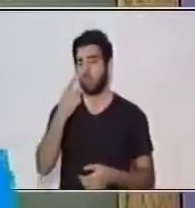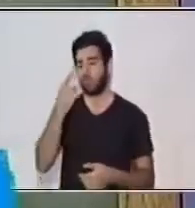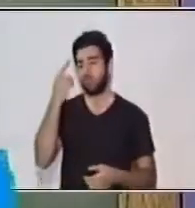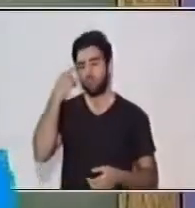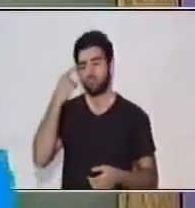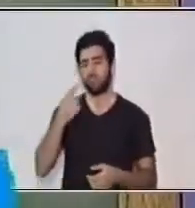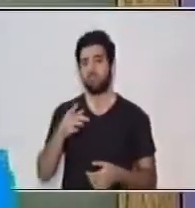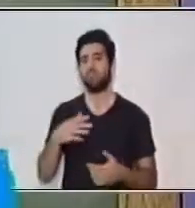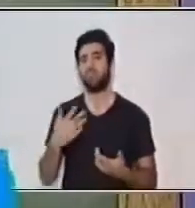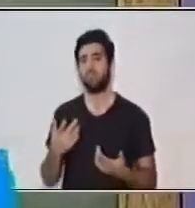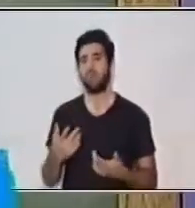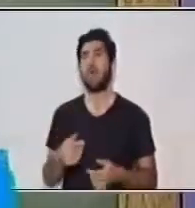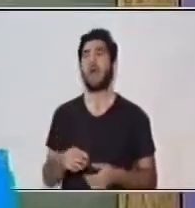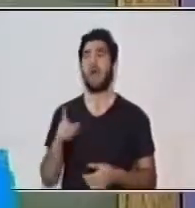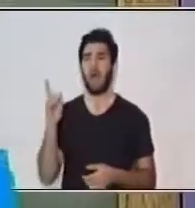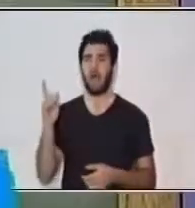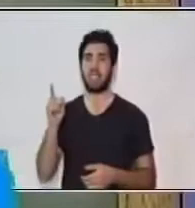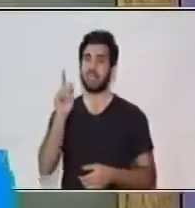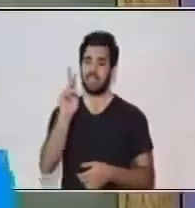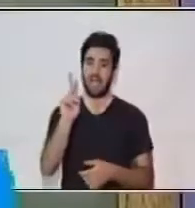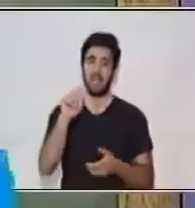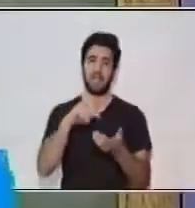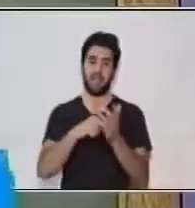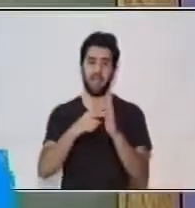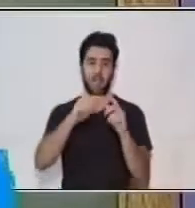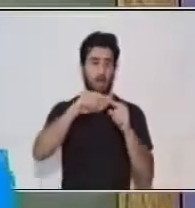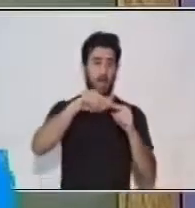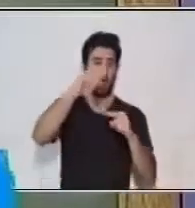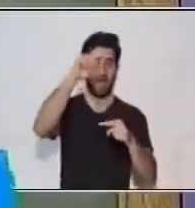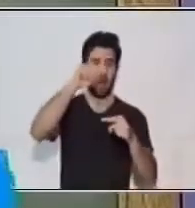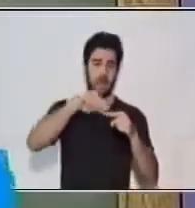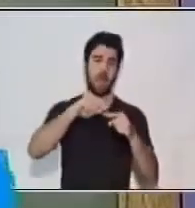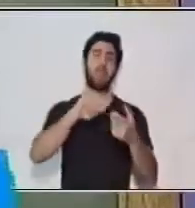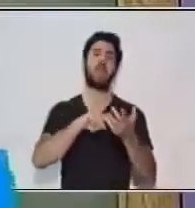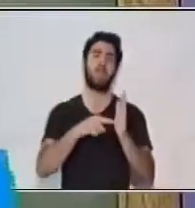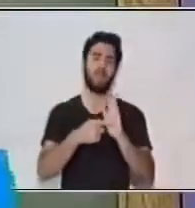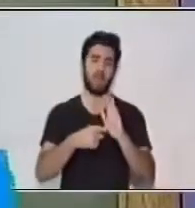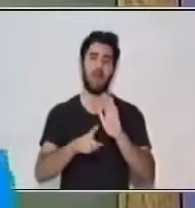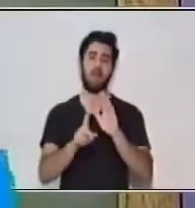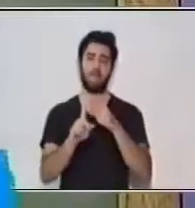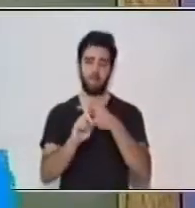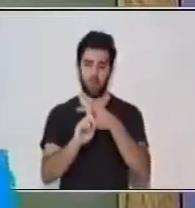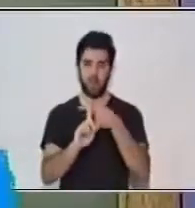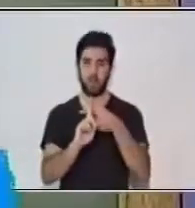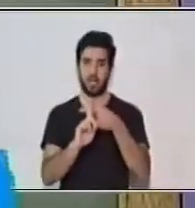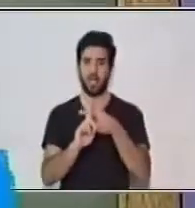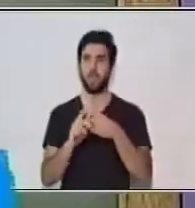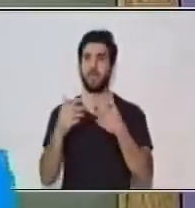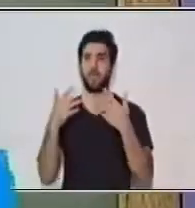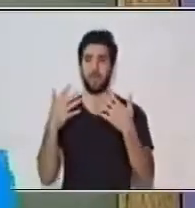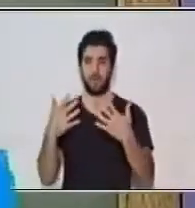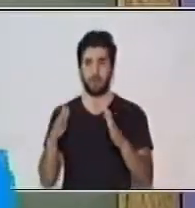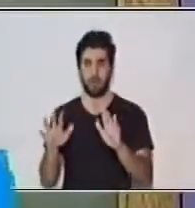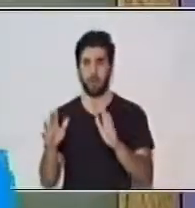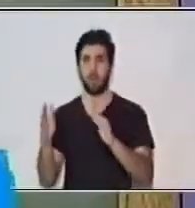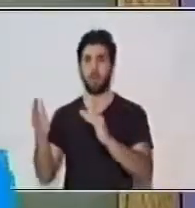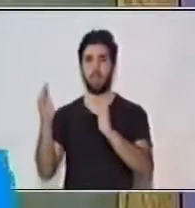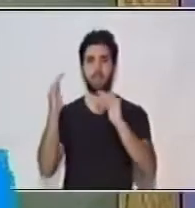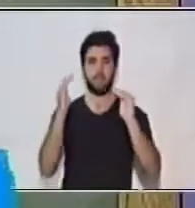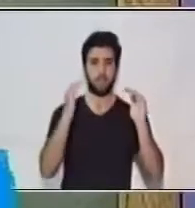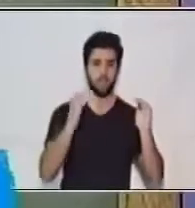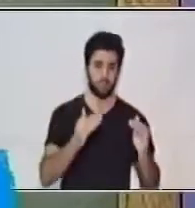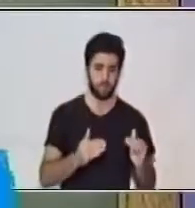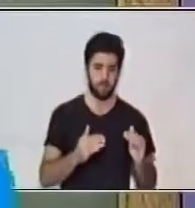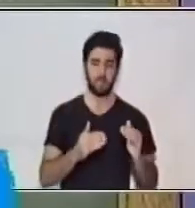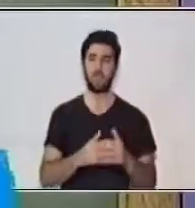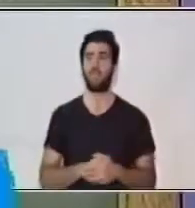sentido positivo. Por tanto, aquí le podemos colocar el signo más o simplemente dejarlo así. Vamos con nuestro vector B, que